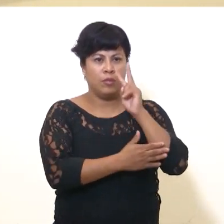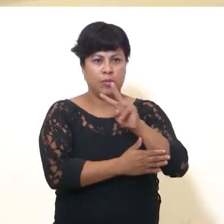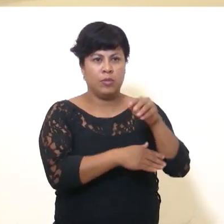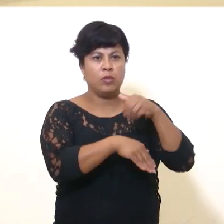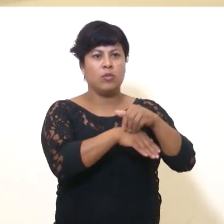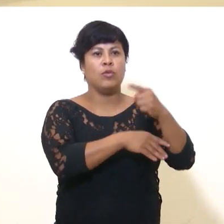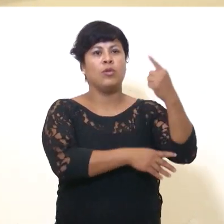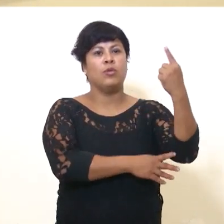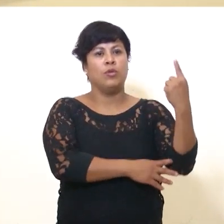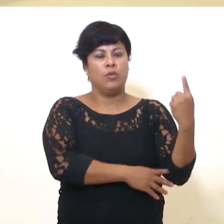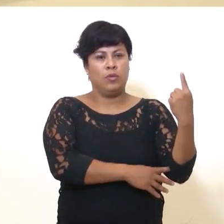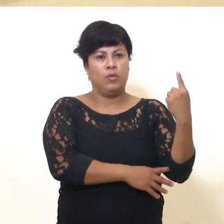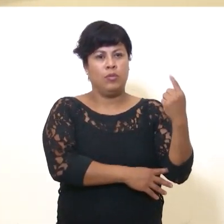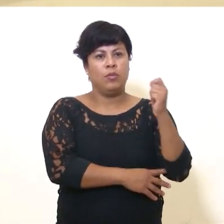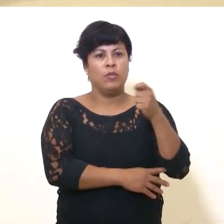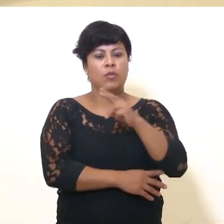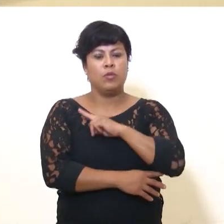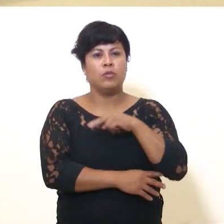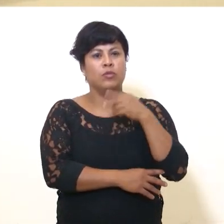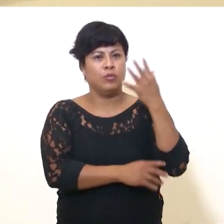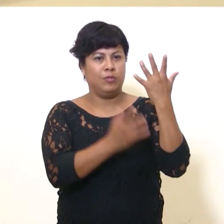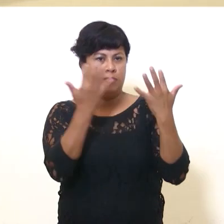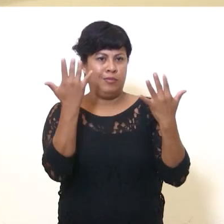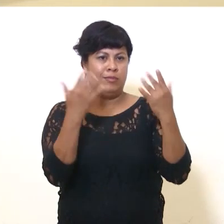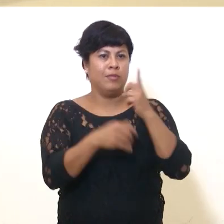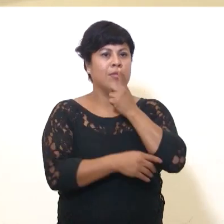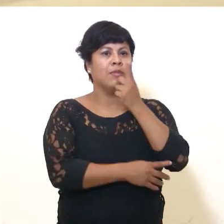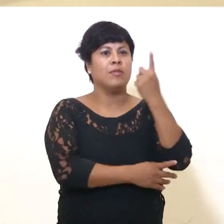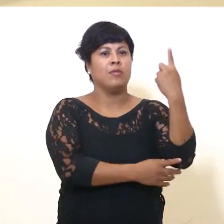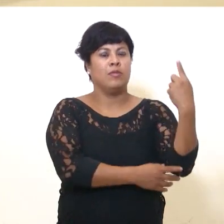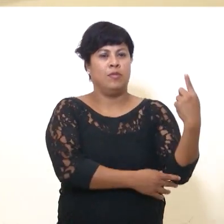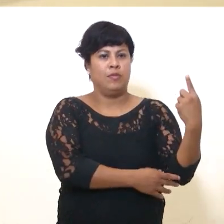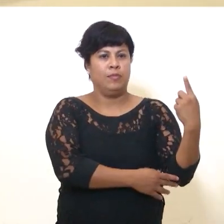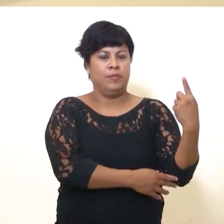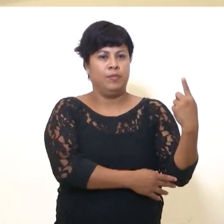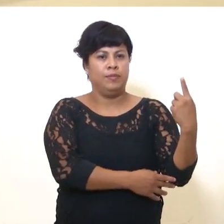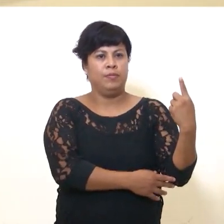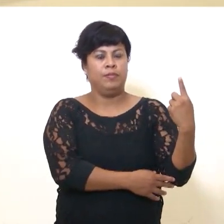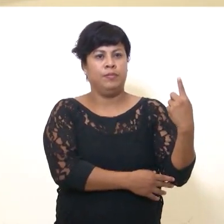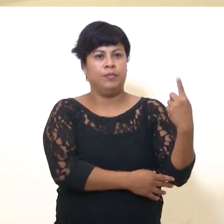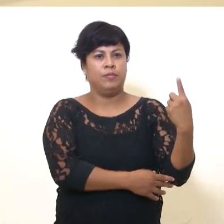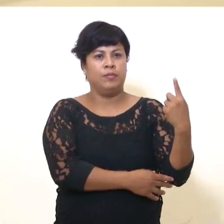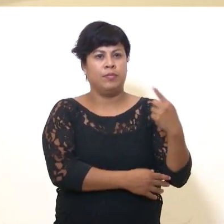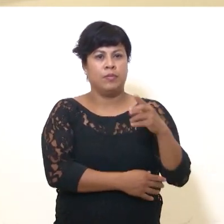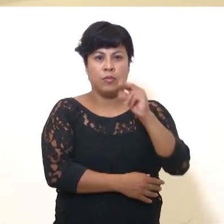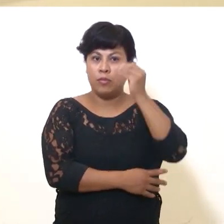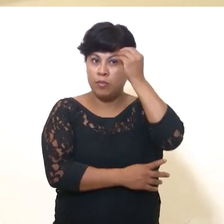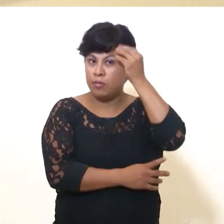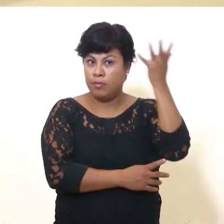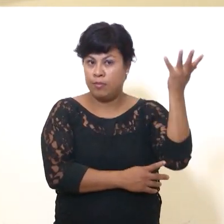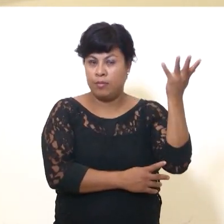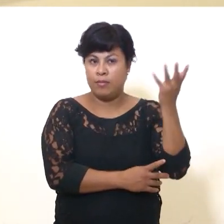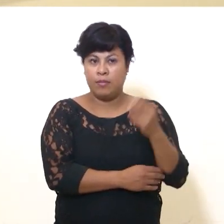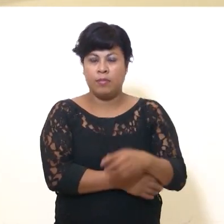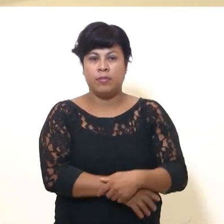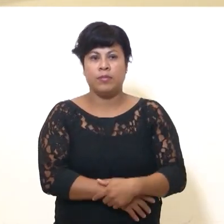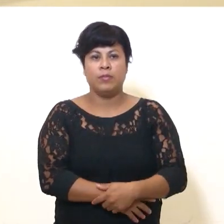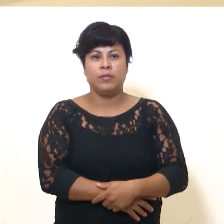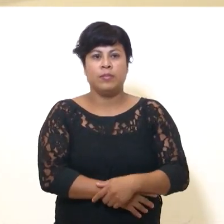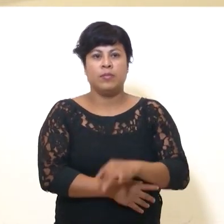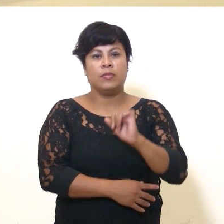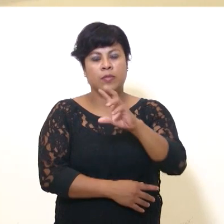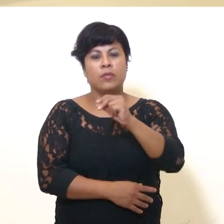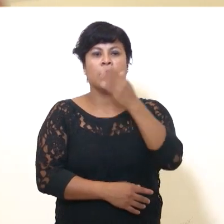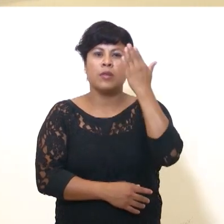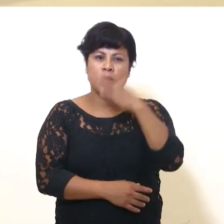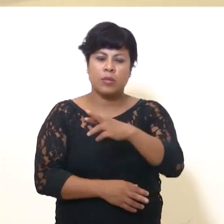número 1? Y con nuestros deditos decimos que es 1. ¿Sí? ¿No se te va a olvidar? Y